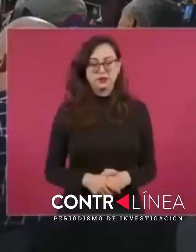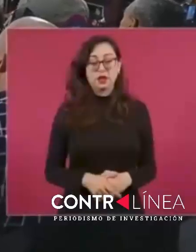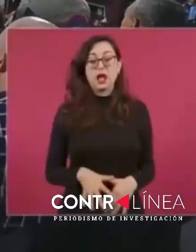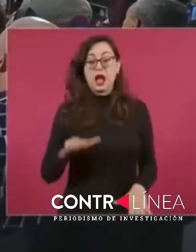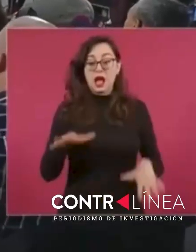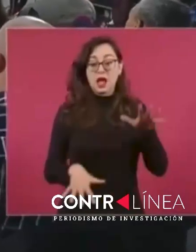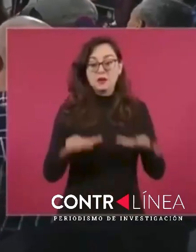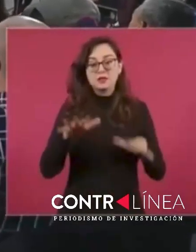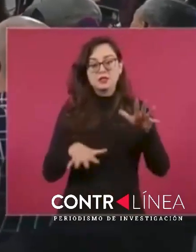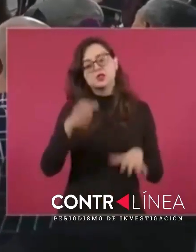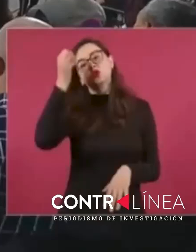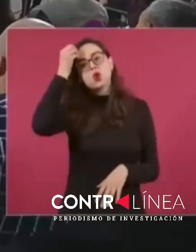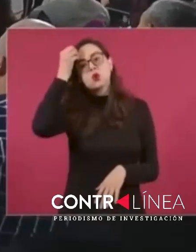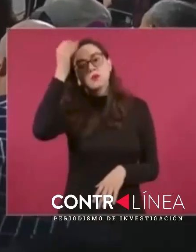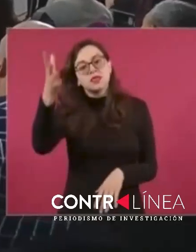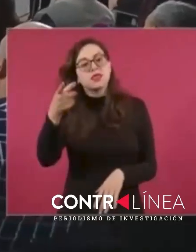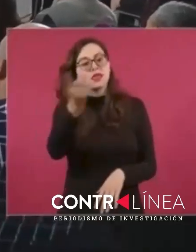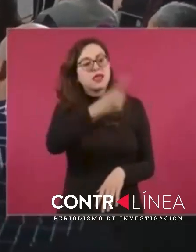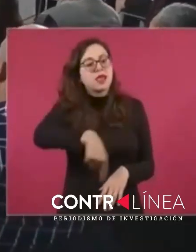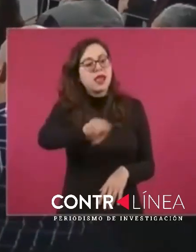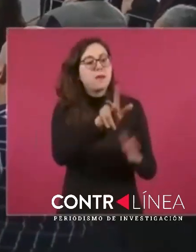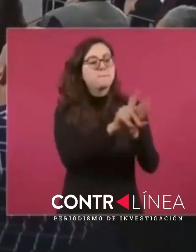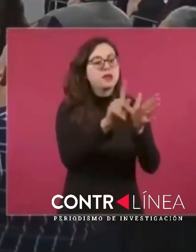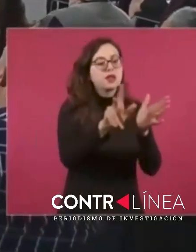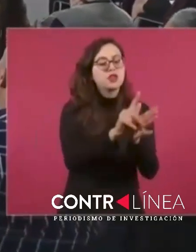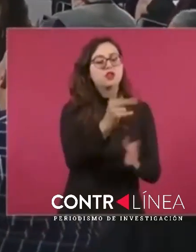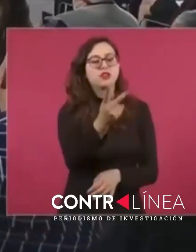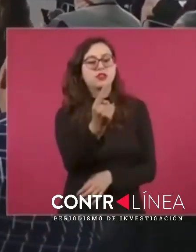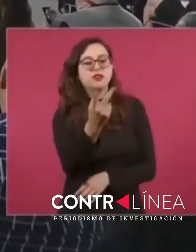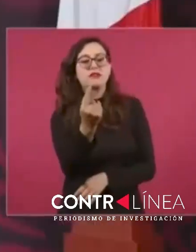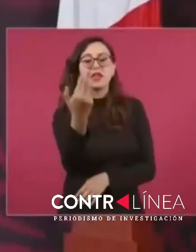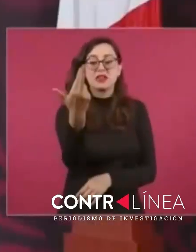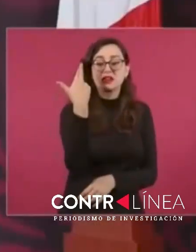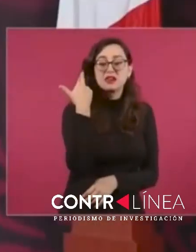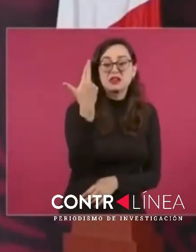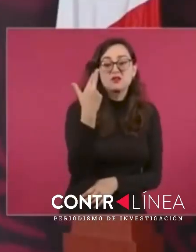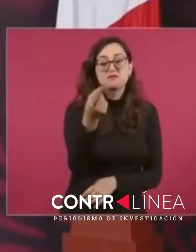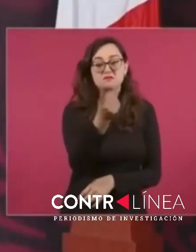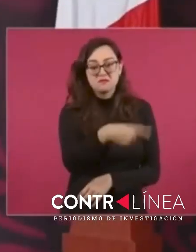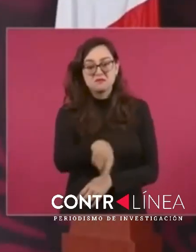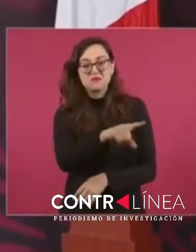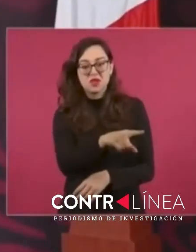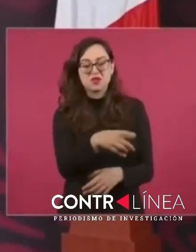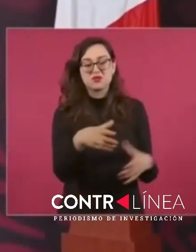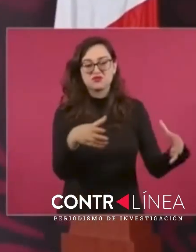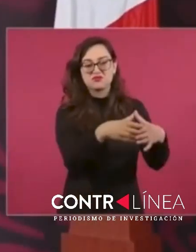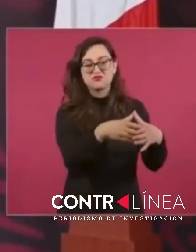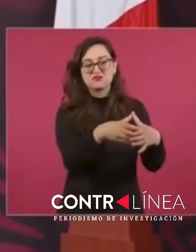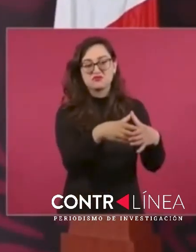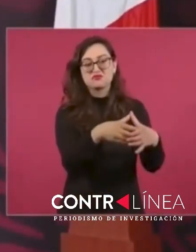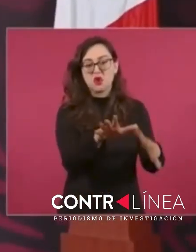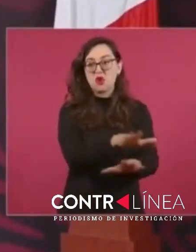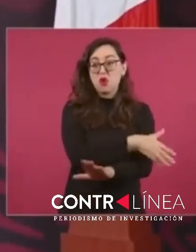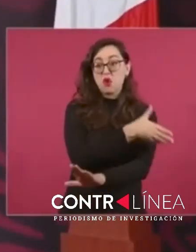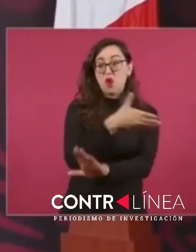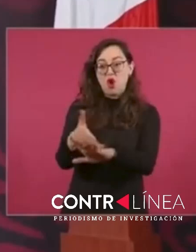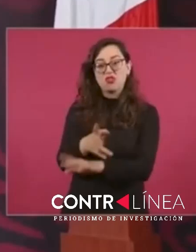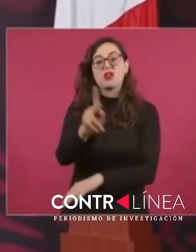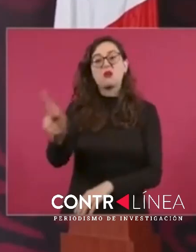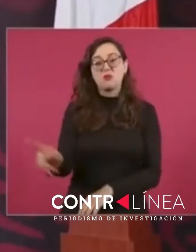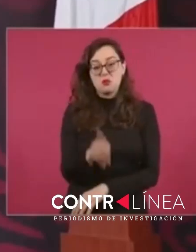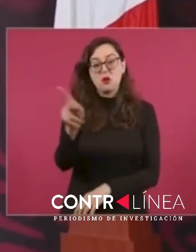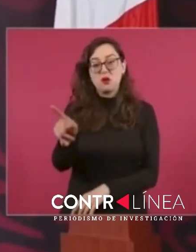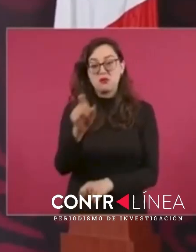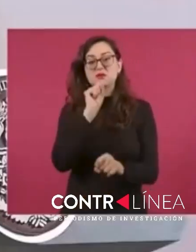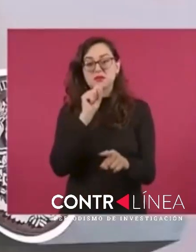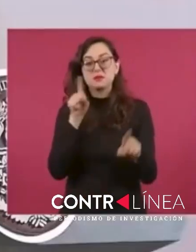tele, la radio, los medios, que también han sido cómplices de los crímenes que se han cometido contra los pueblos cuando